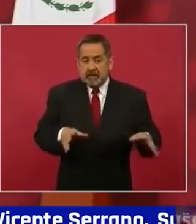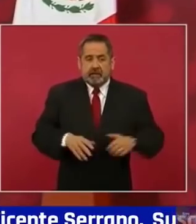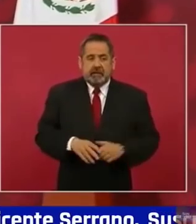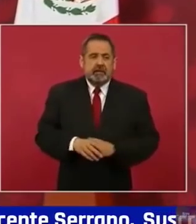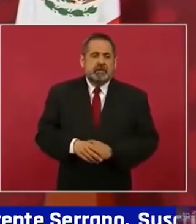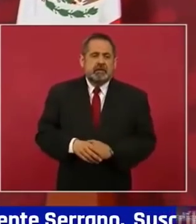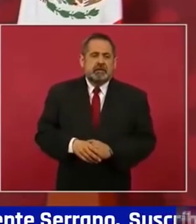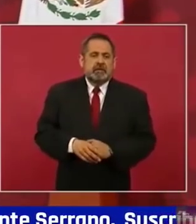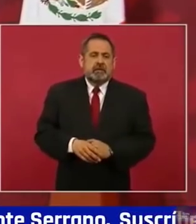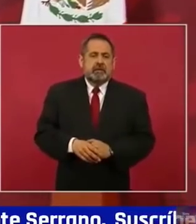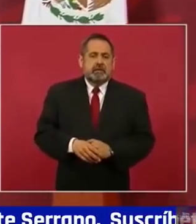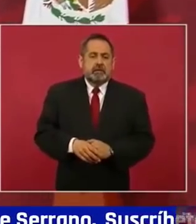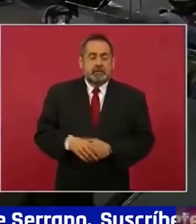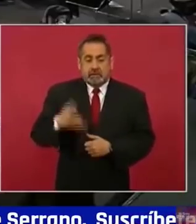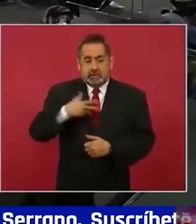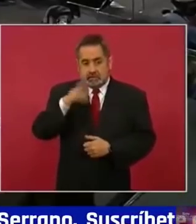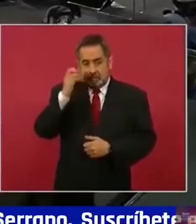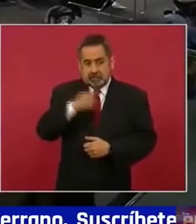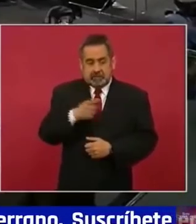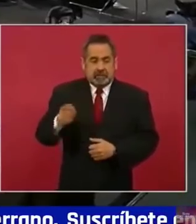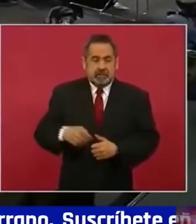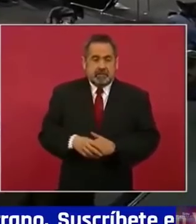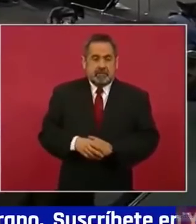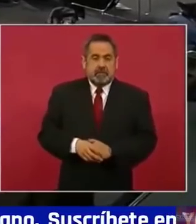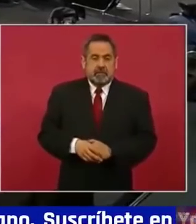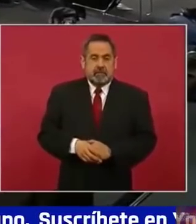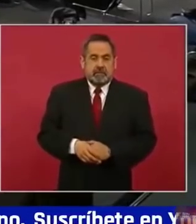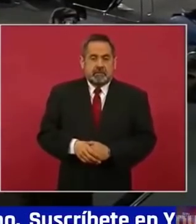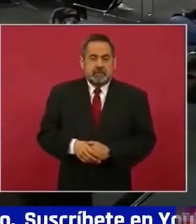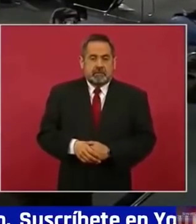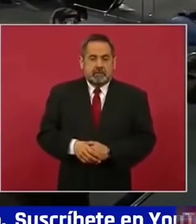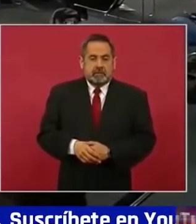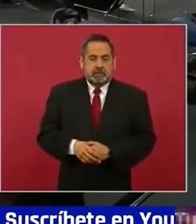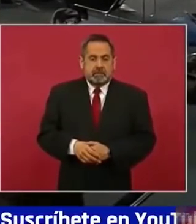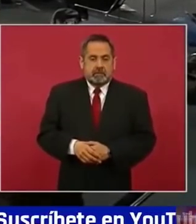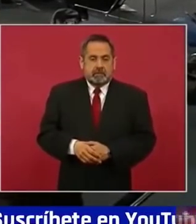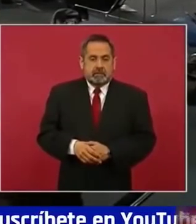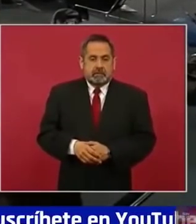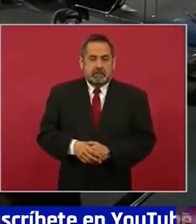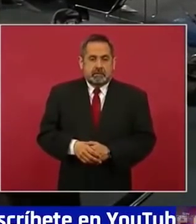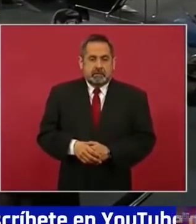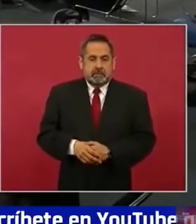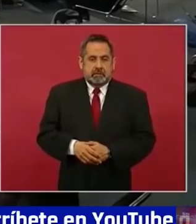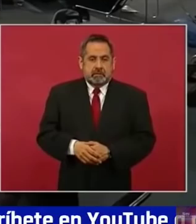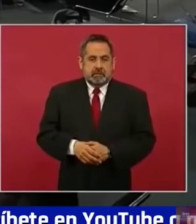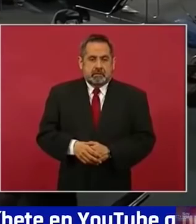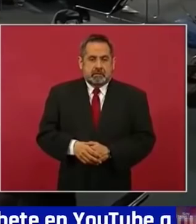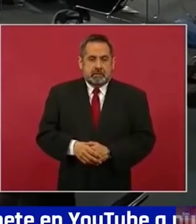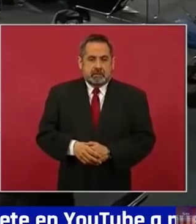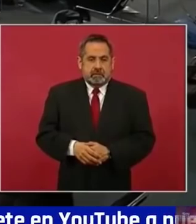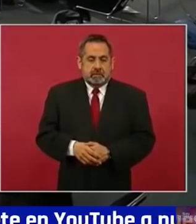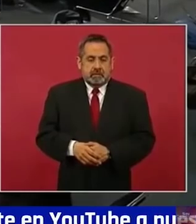¿Mande? ¿Tienen la foto? A ver. No puede ser.